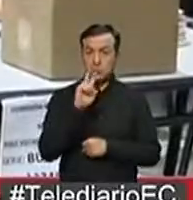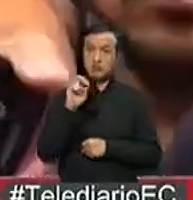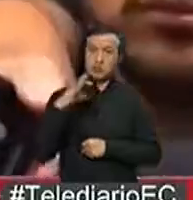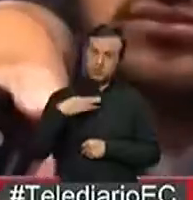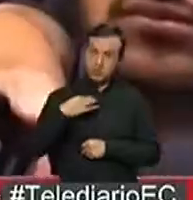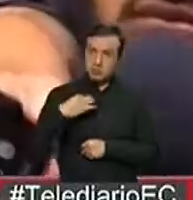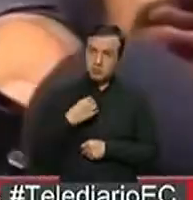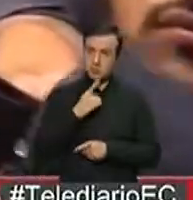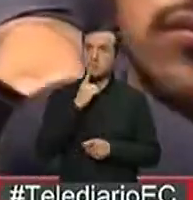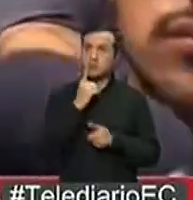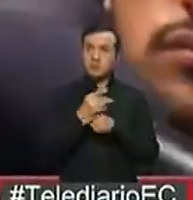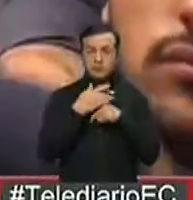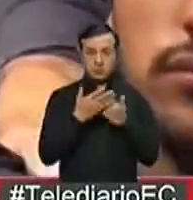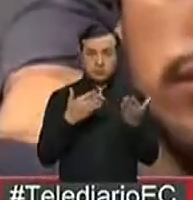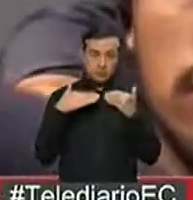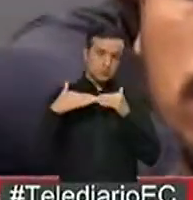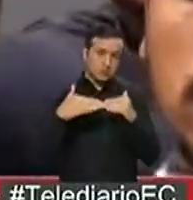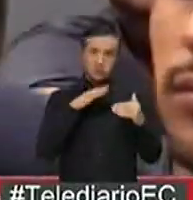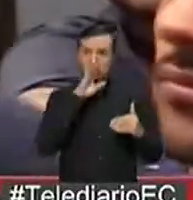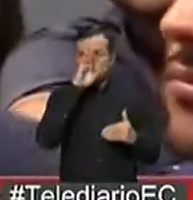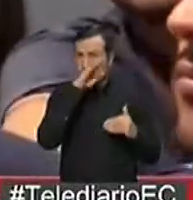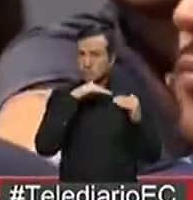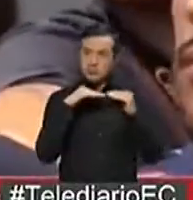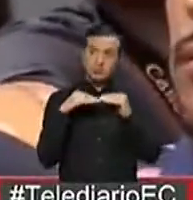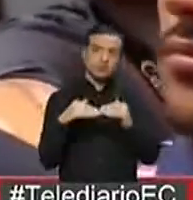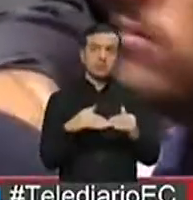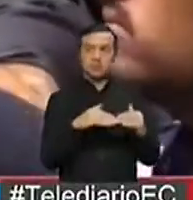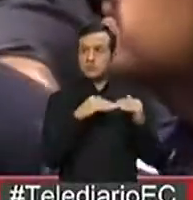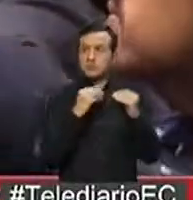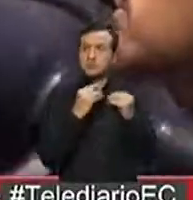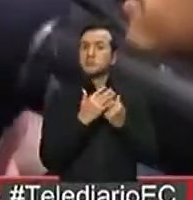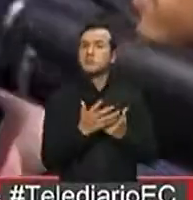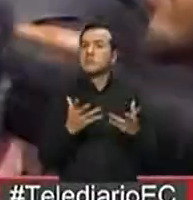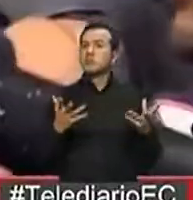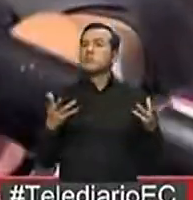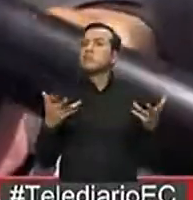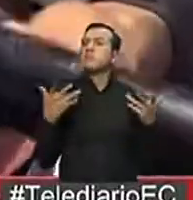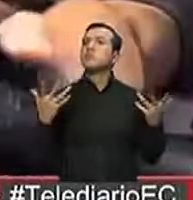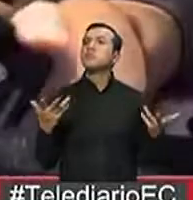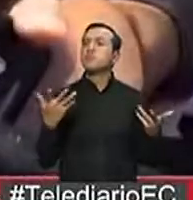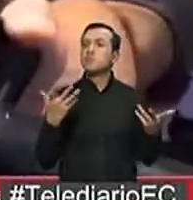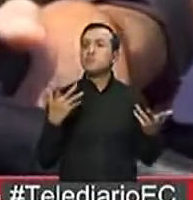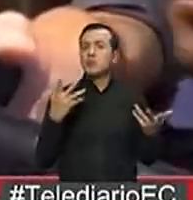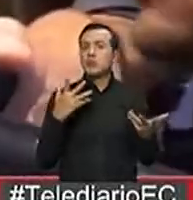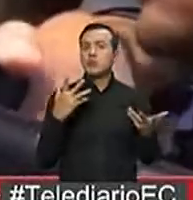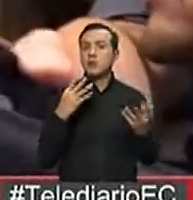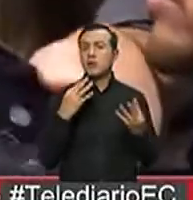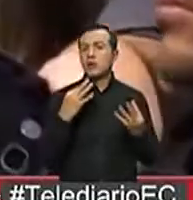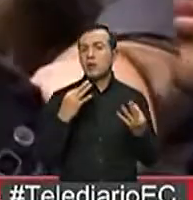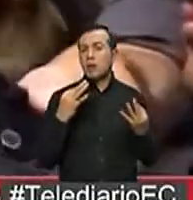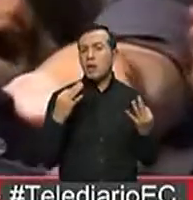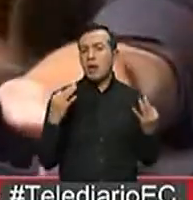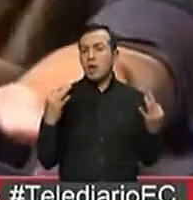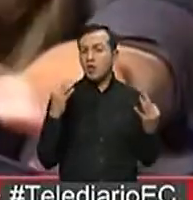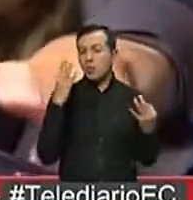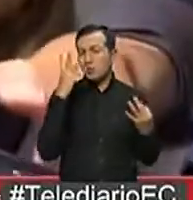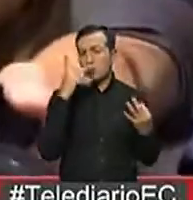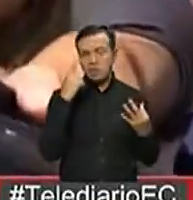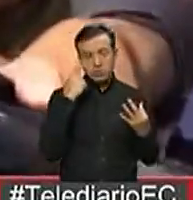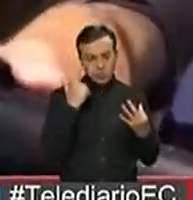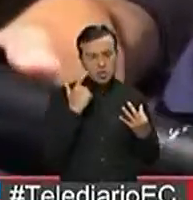gane. La democracia hay que cuidarla siempre, es como una planta muy, muy frágil, muy hermosa, pero hay que